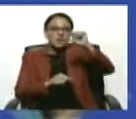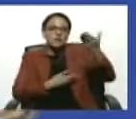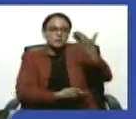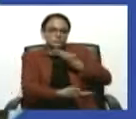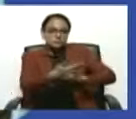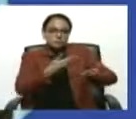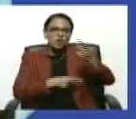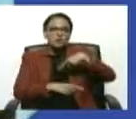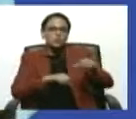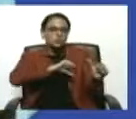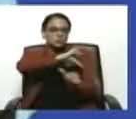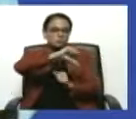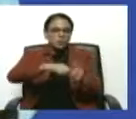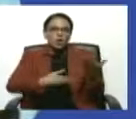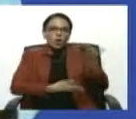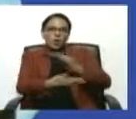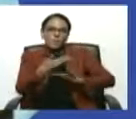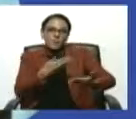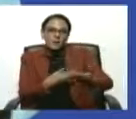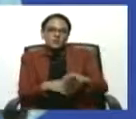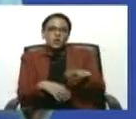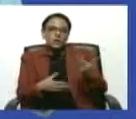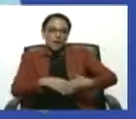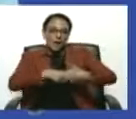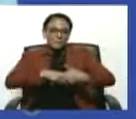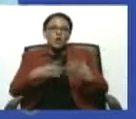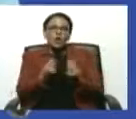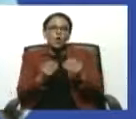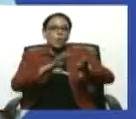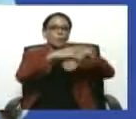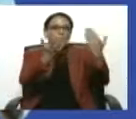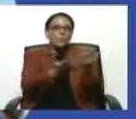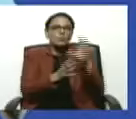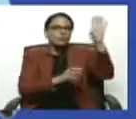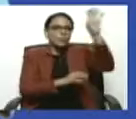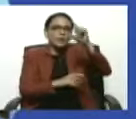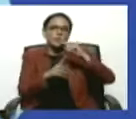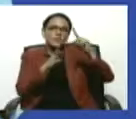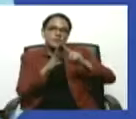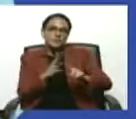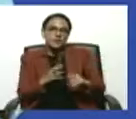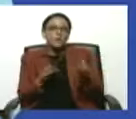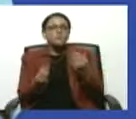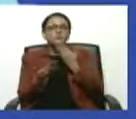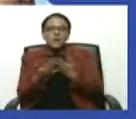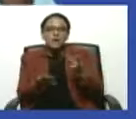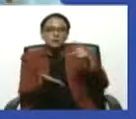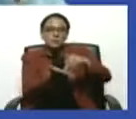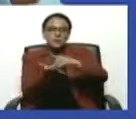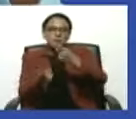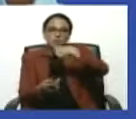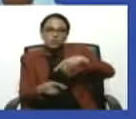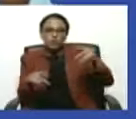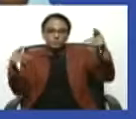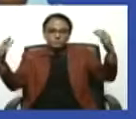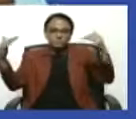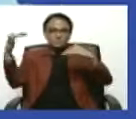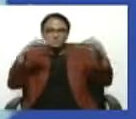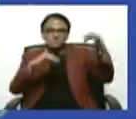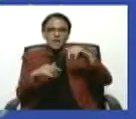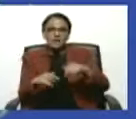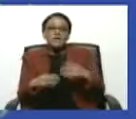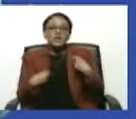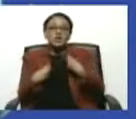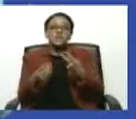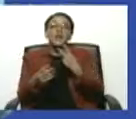la cooperación y para la amistad con los países del mundo. Así que nuevamente agradecido de su participación acá, y lleven la voz de Venezuela